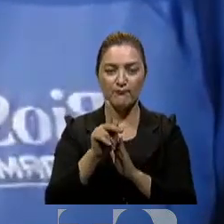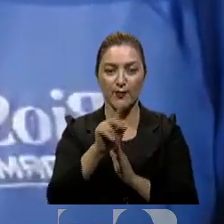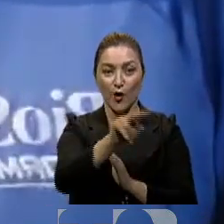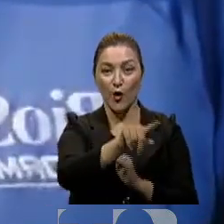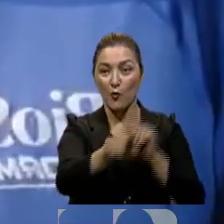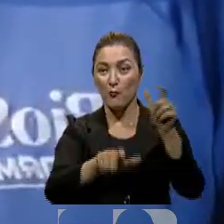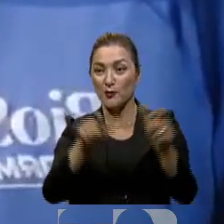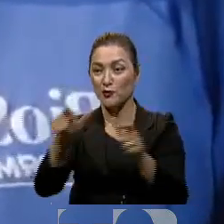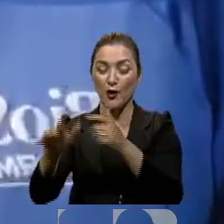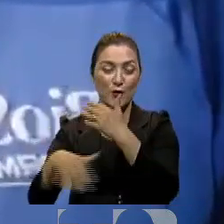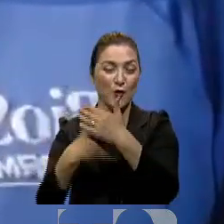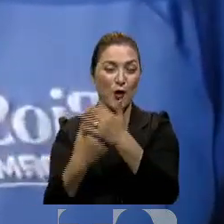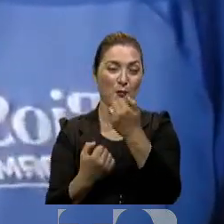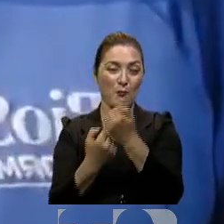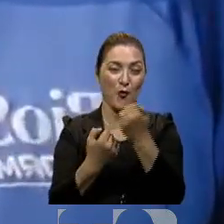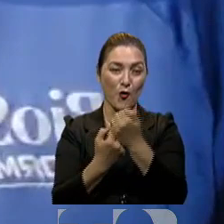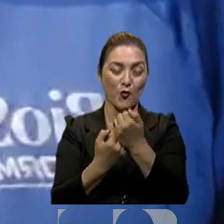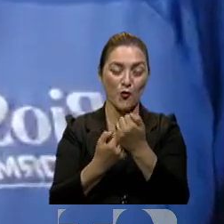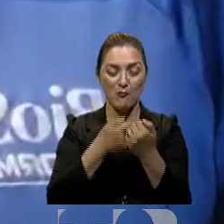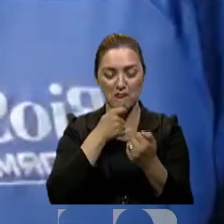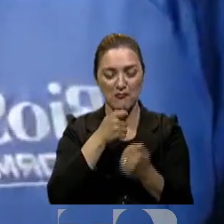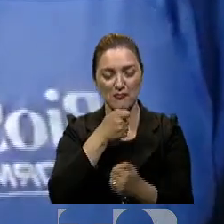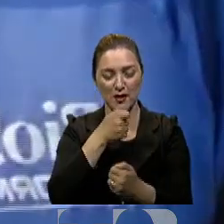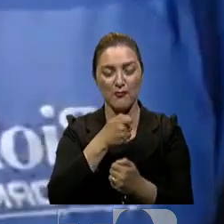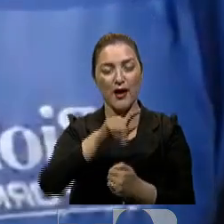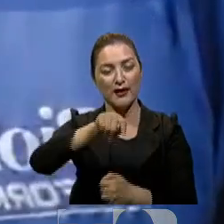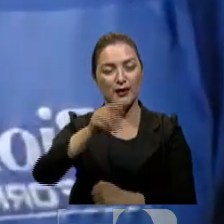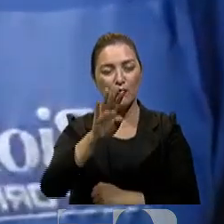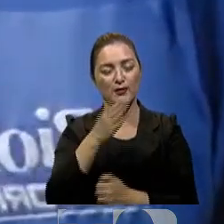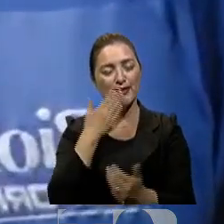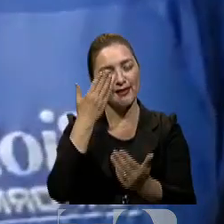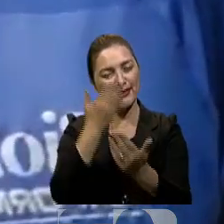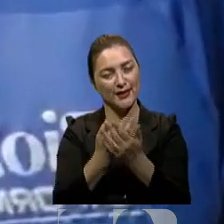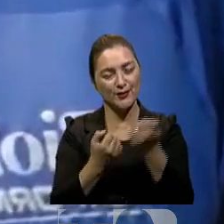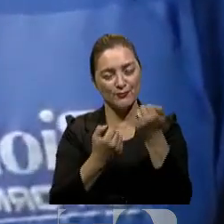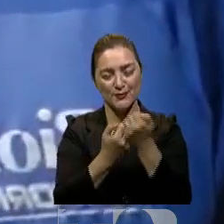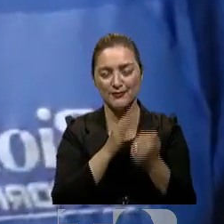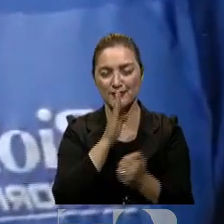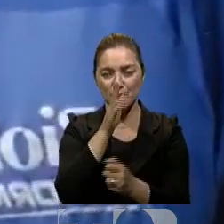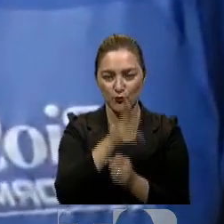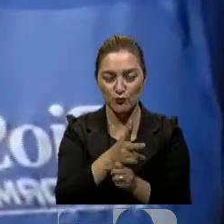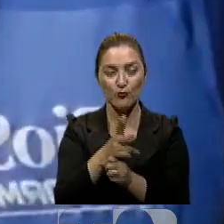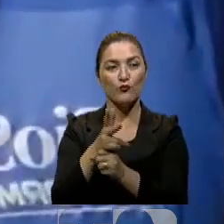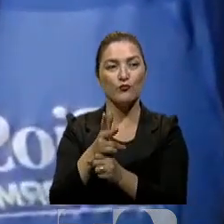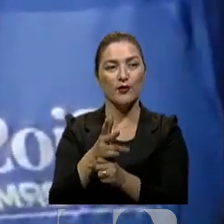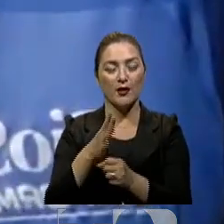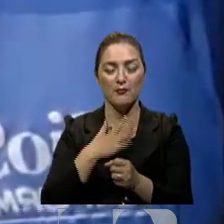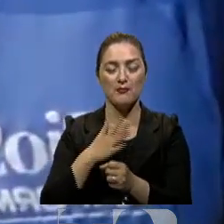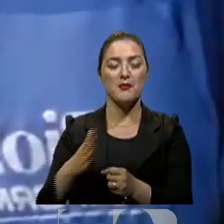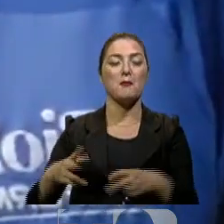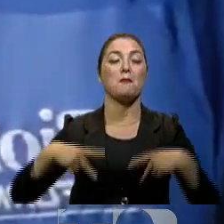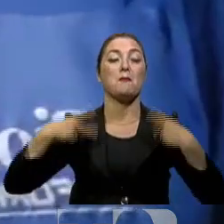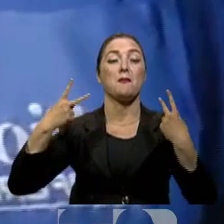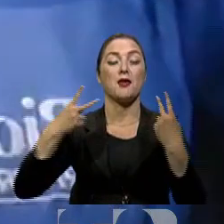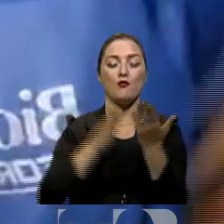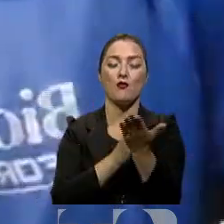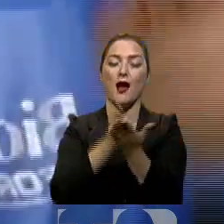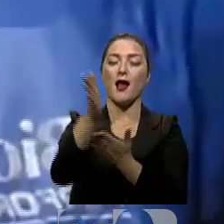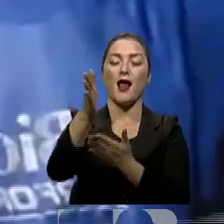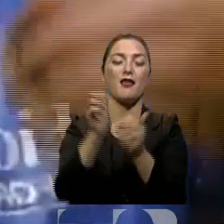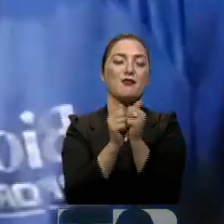por su apoyo, y sin más pues... Gracias por su acompañamiento en toda mi trayectoria deportiva, así que